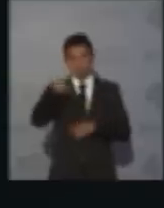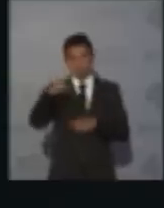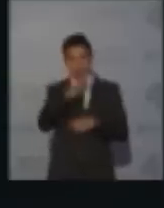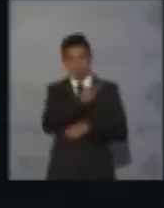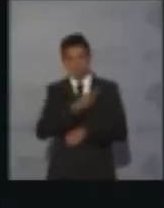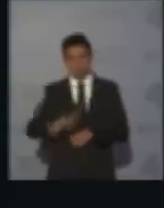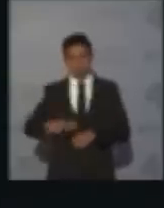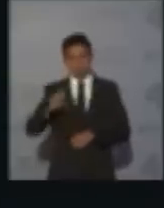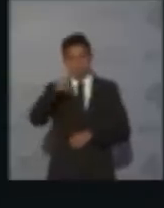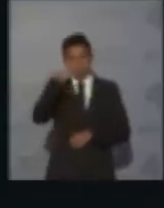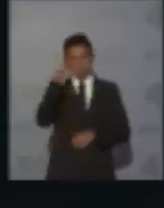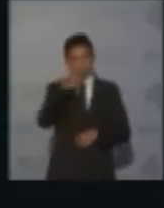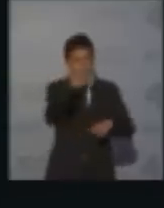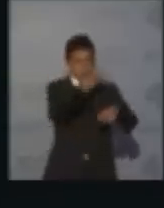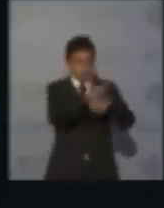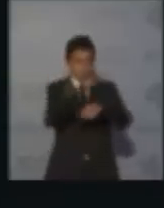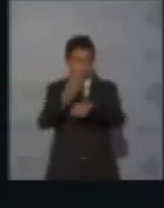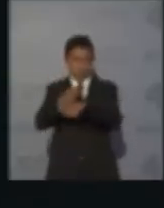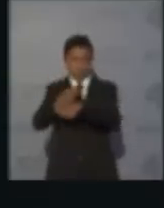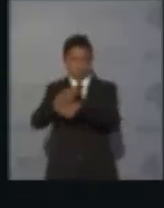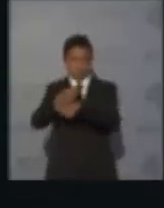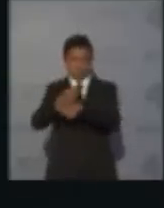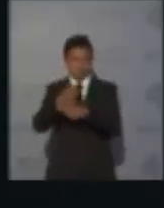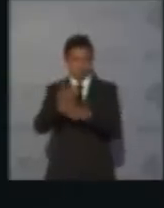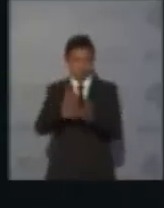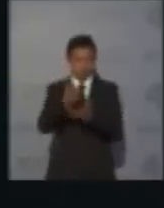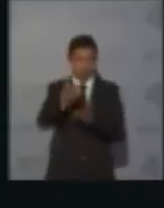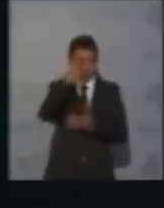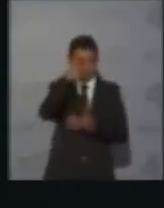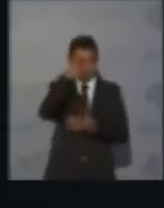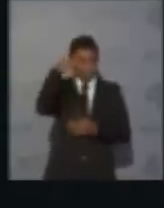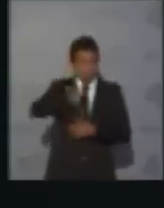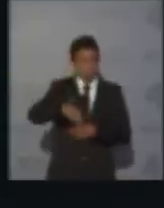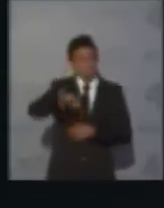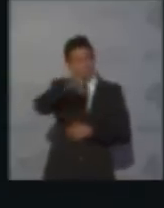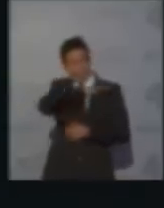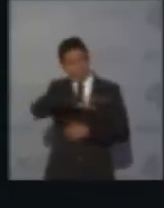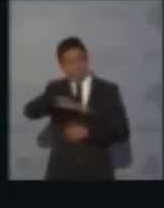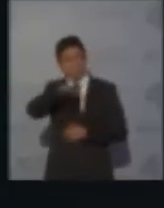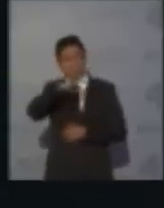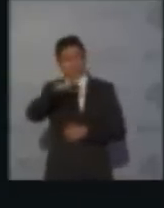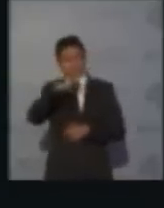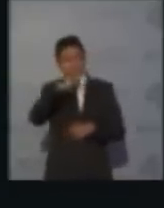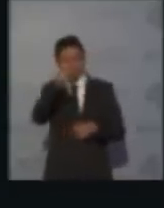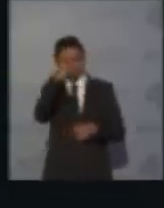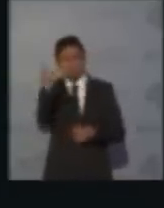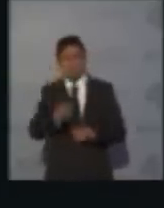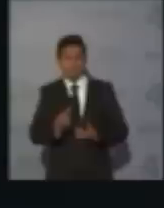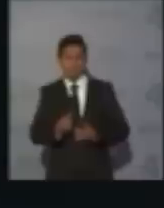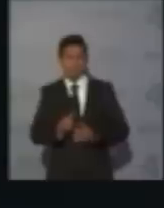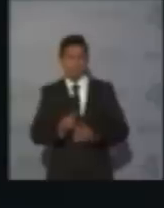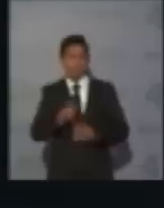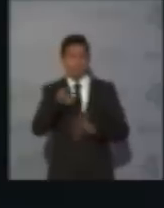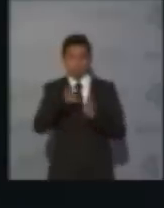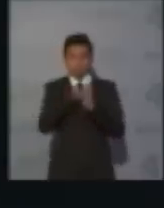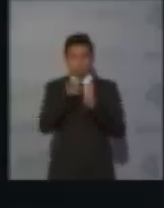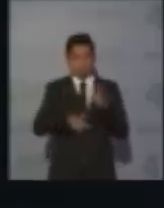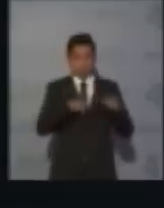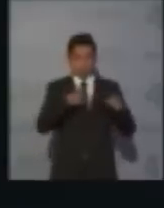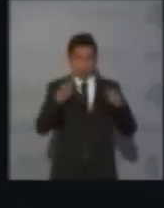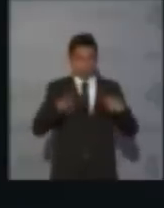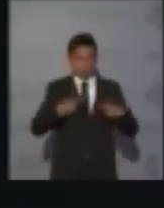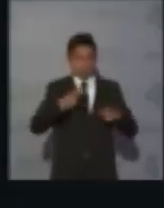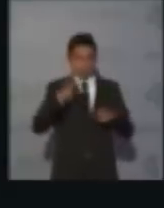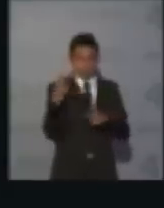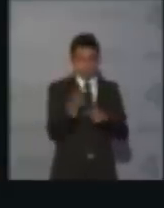que había ese riesgo? No, pues no, nunca se había presentado ninguna situación de esta naturaleza. O sea, no había habido una amenaza como tal